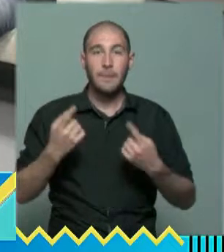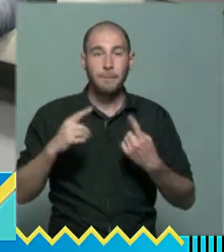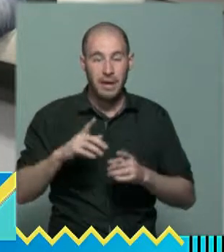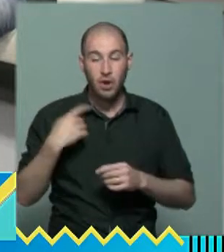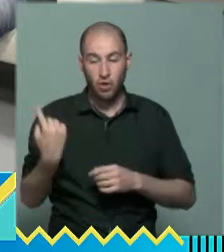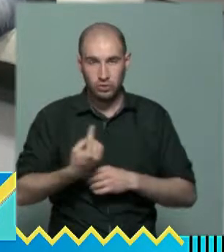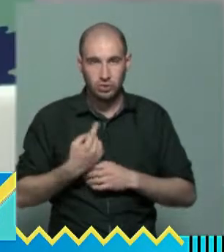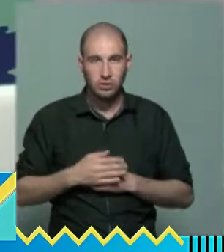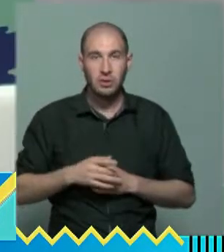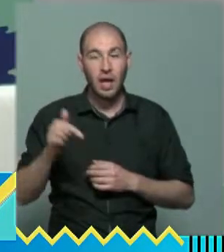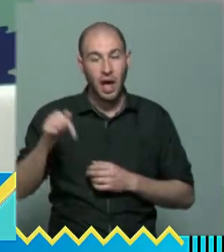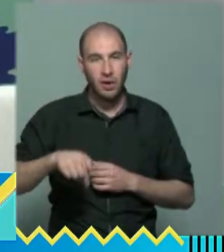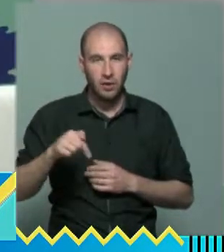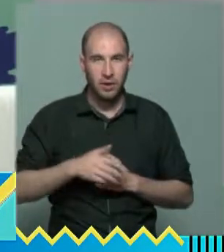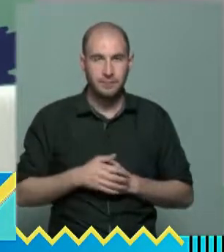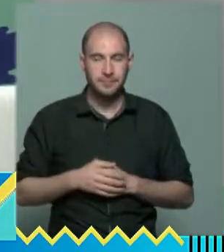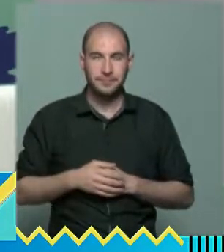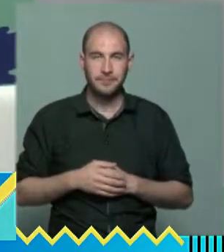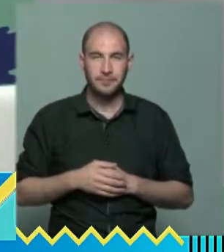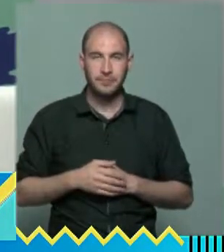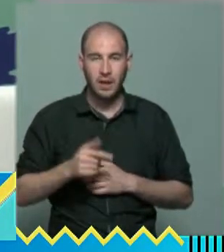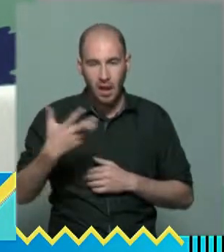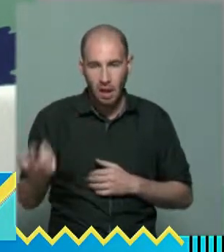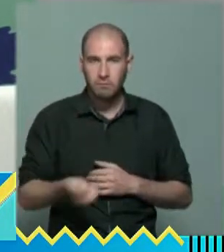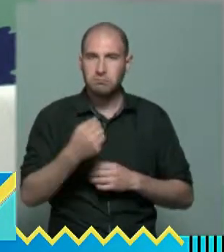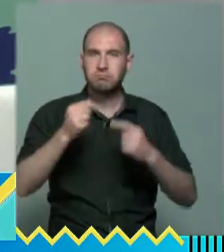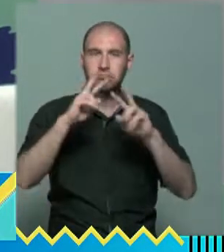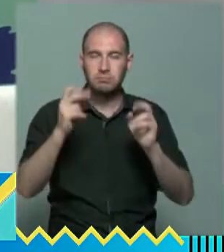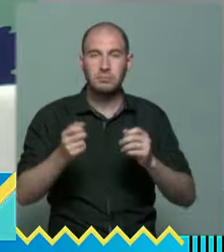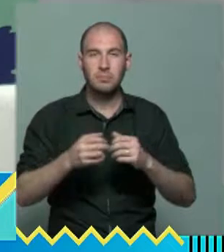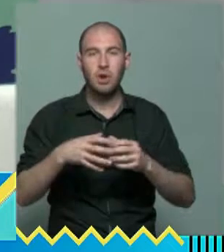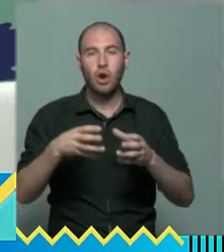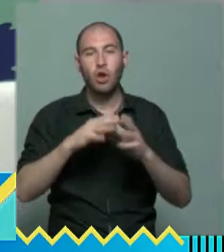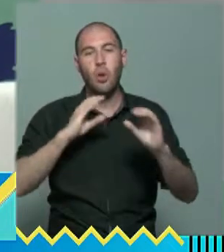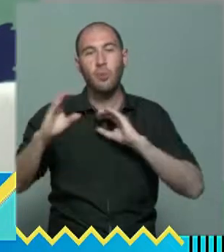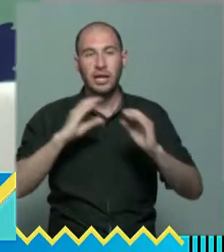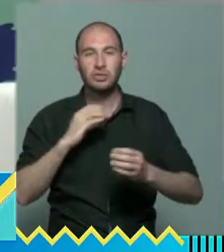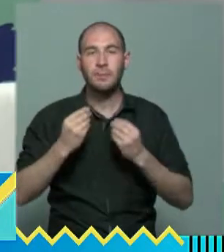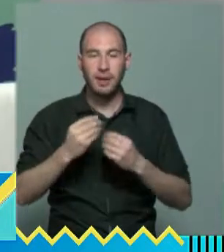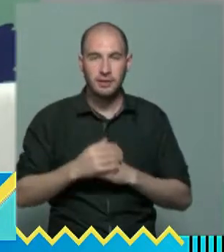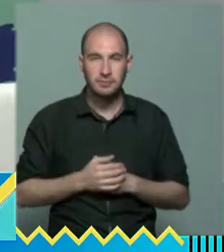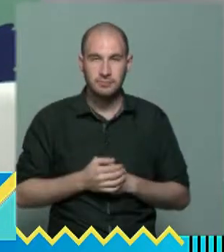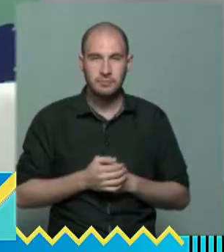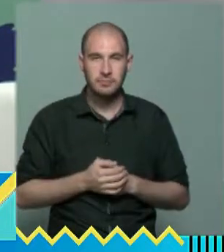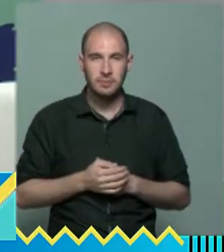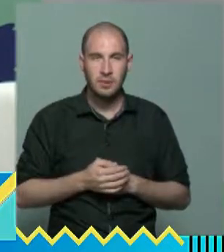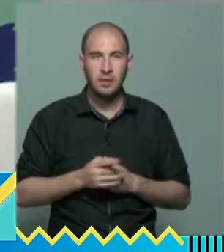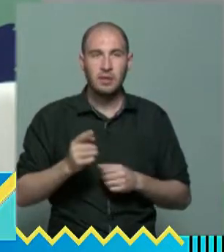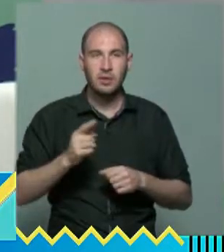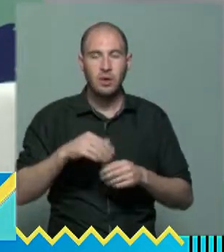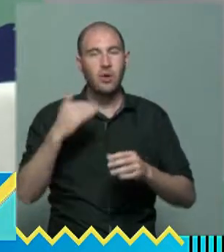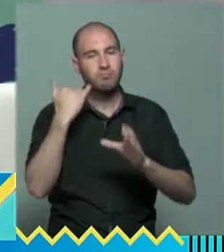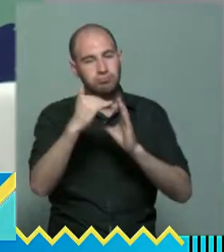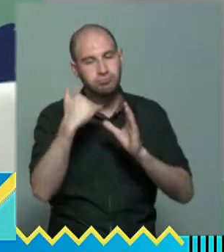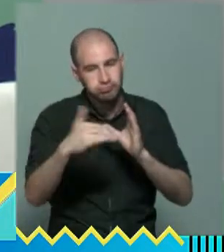nosotros ahora indudablemente vamos a aprovechar todo lo que son los sistemas de comunicación para tratar de ir dando tips y